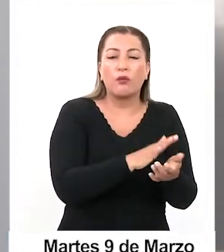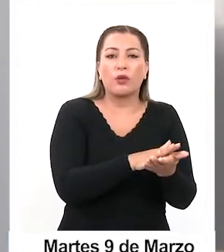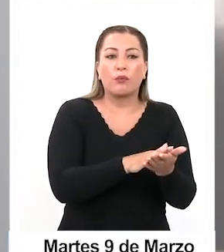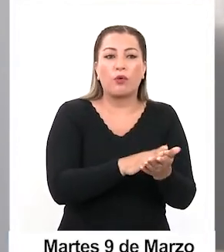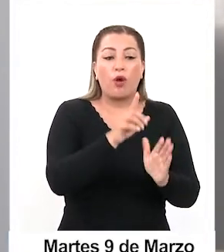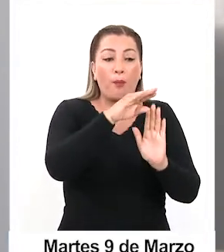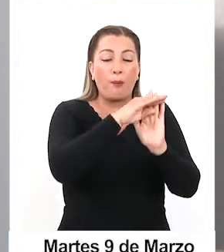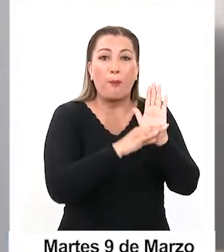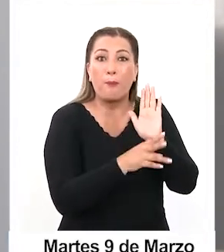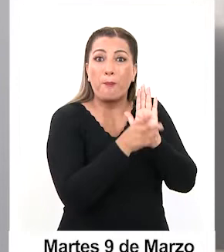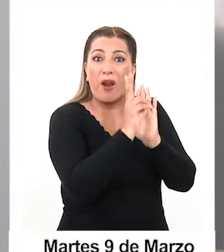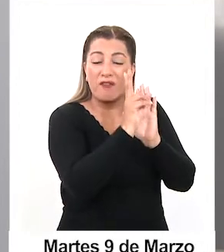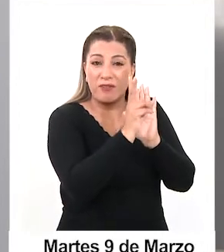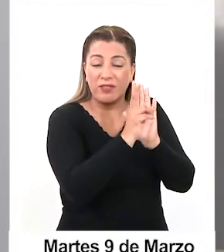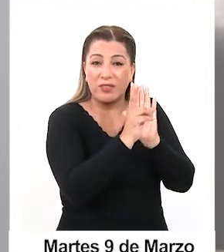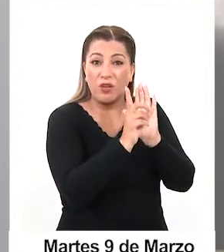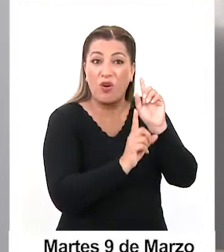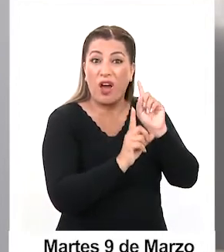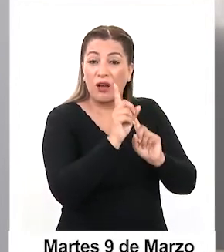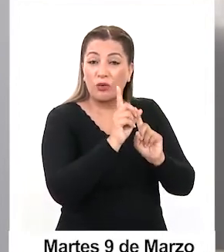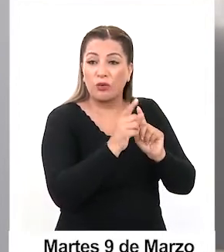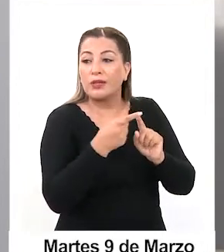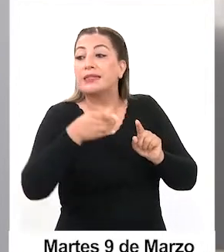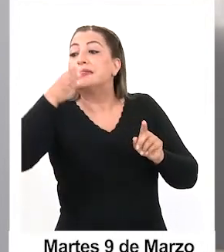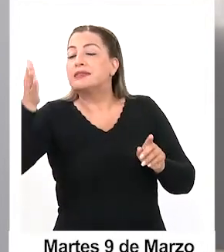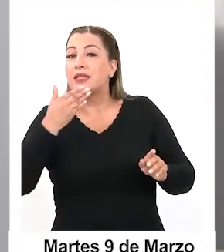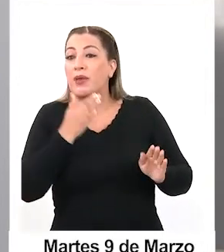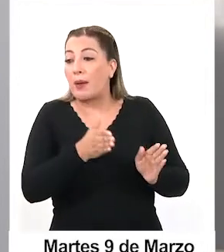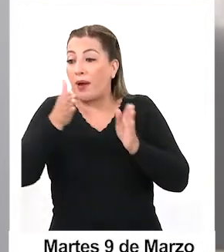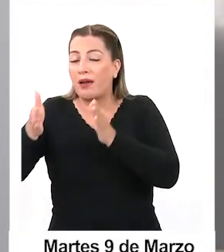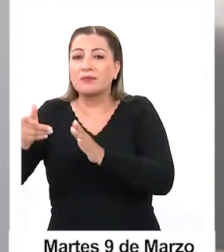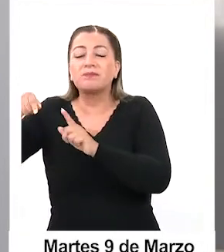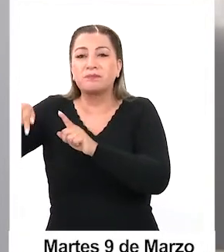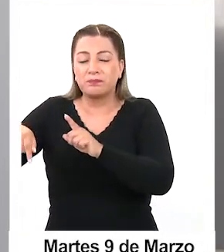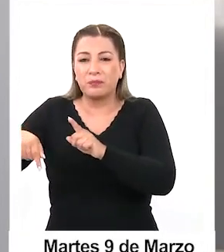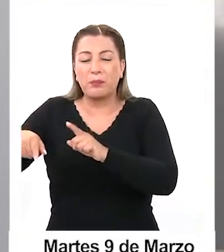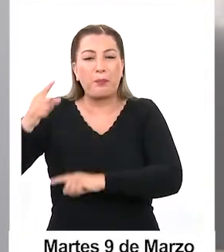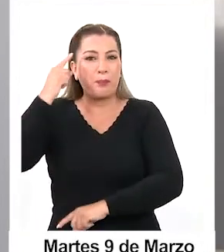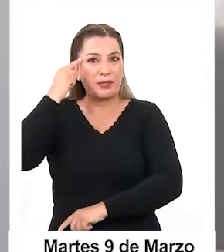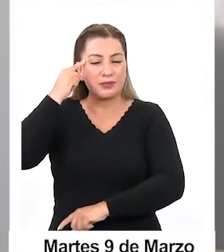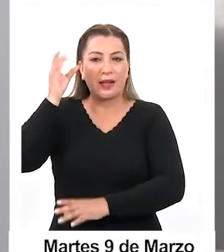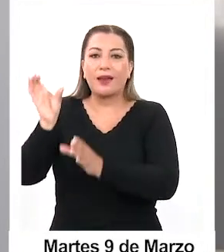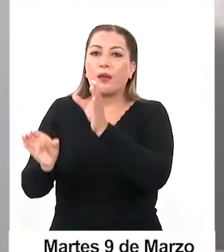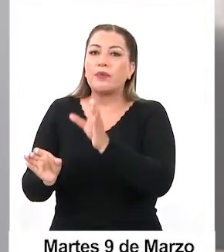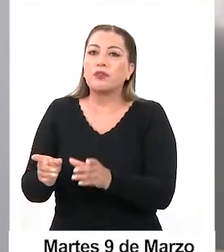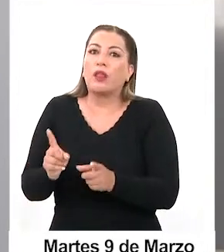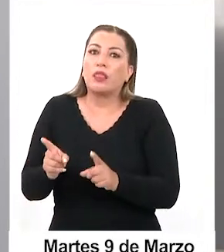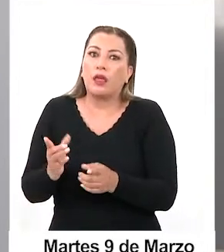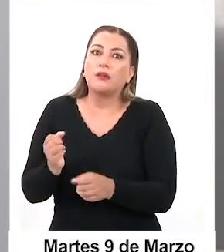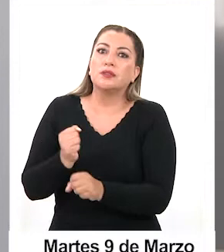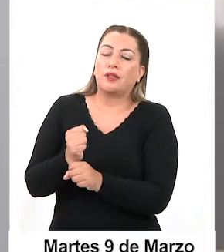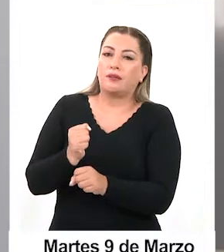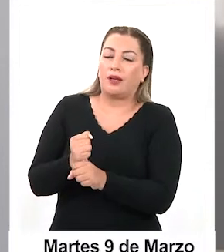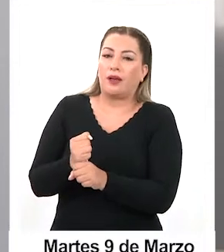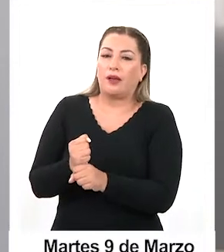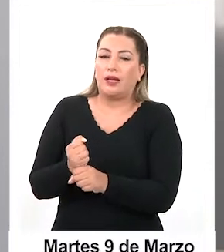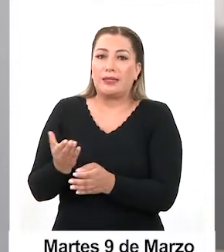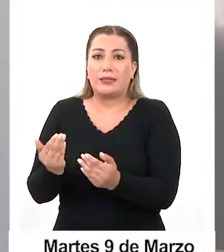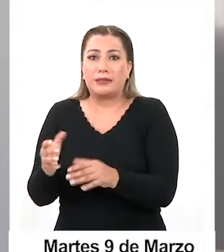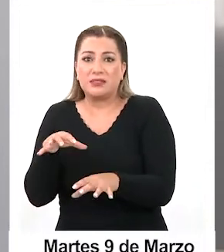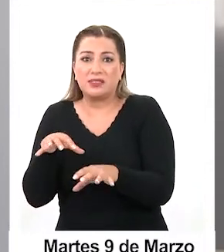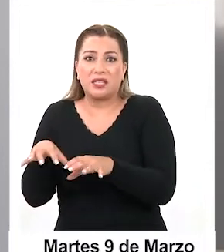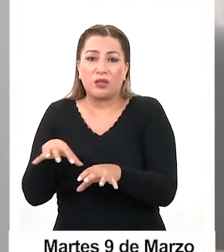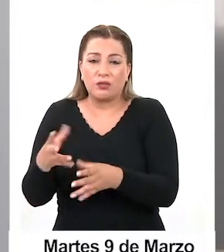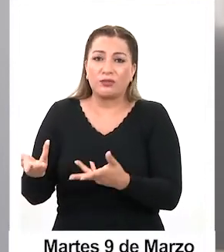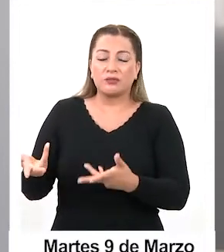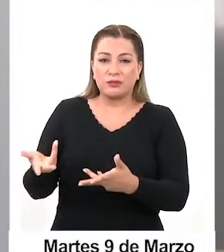restringir al máximo ciertas libertades, pero por otro lado también el considerar que las personas tienen necesidades que deben ser